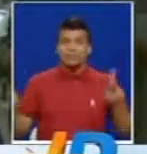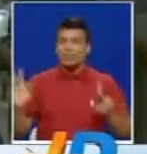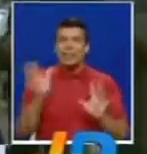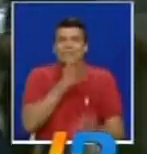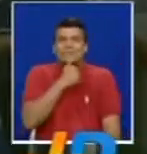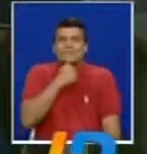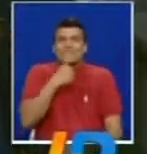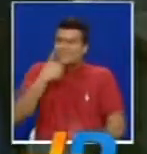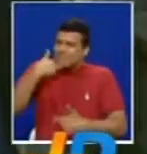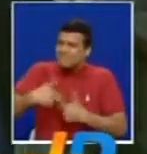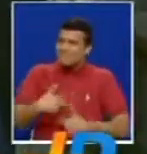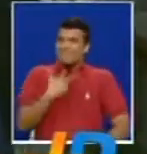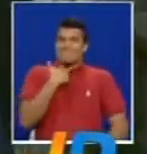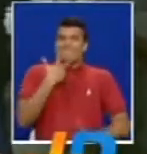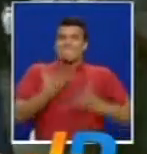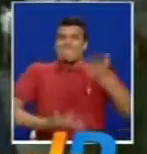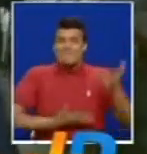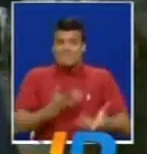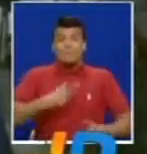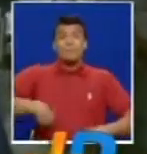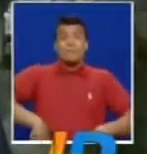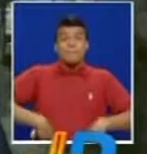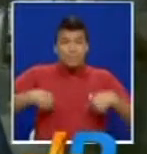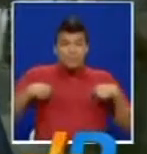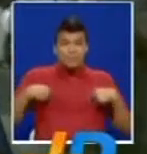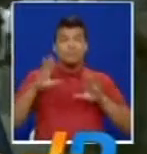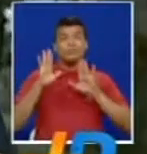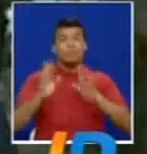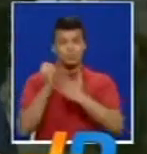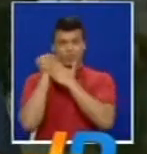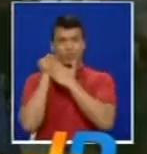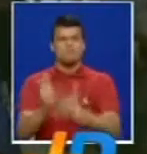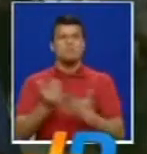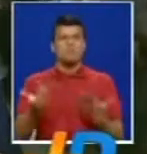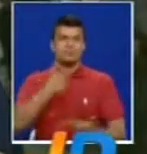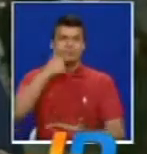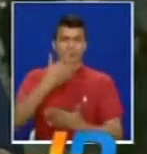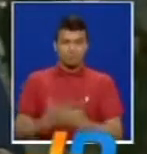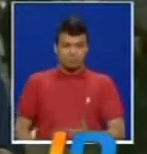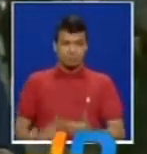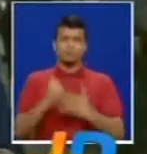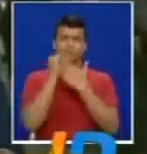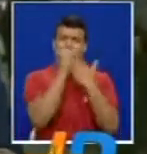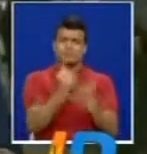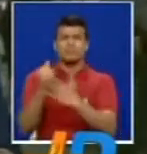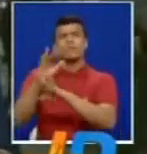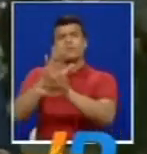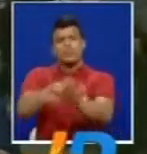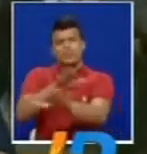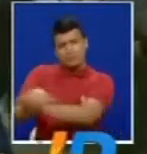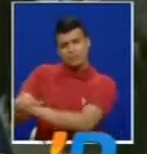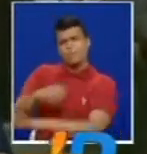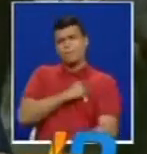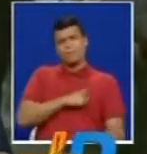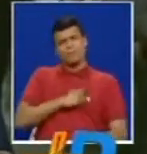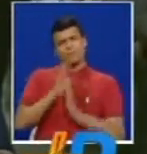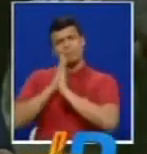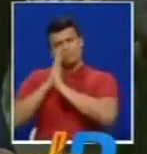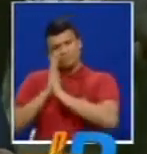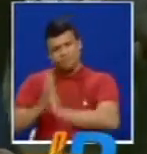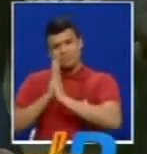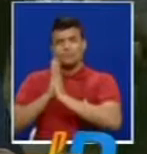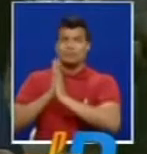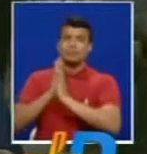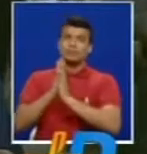son pacientes que definitivamente su vida depende de eso, ¿sí? Por eso estamos solicitando a la comunidad de que,